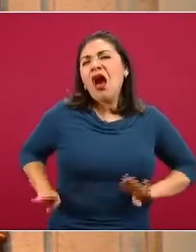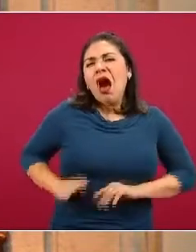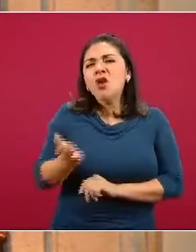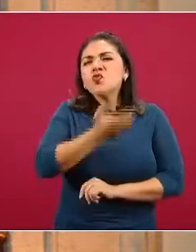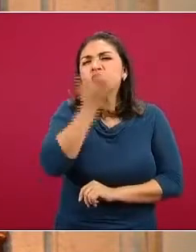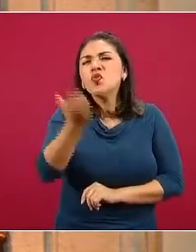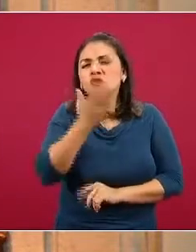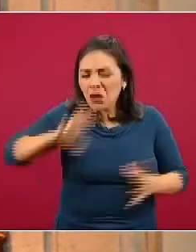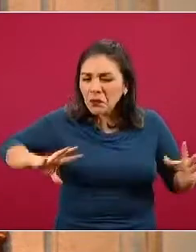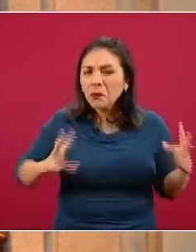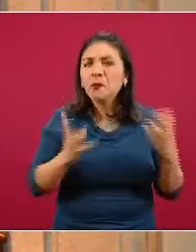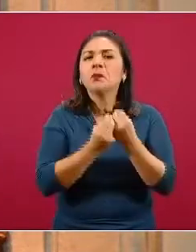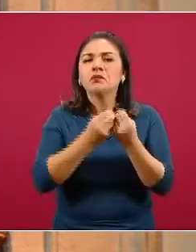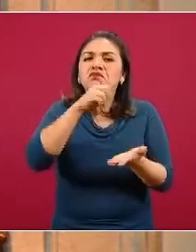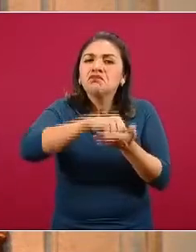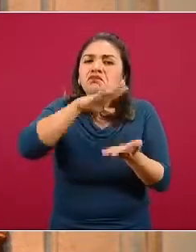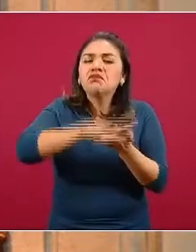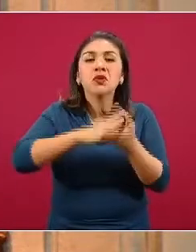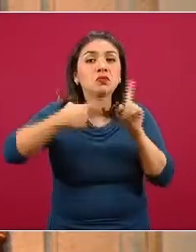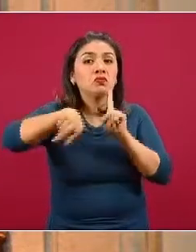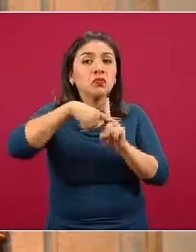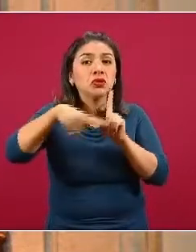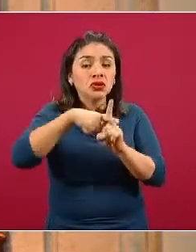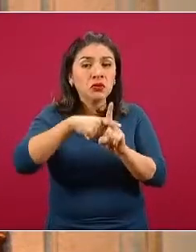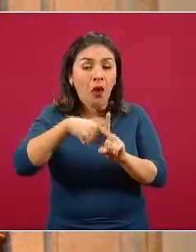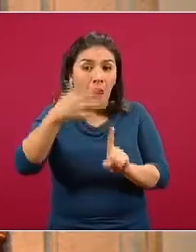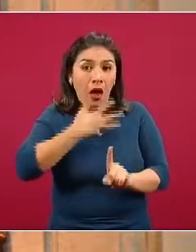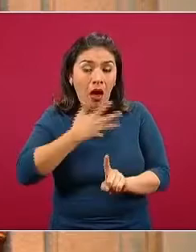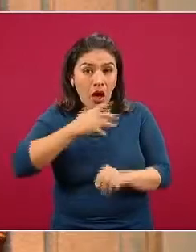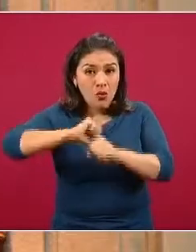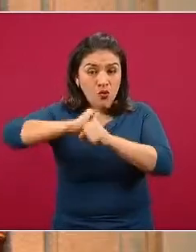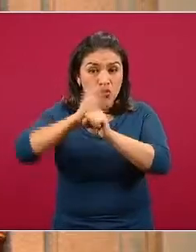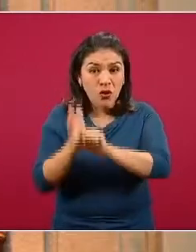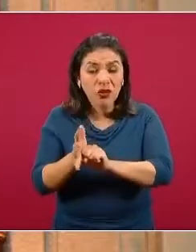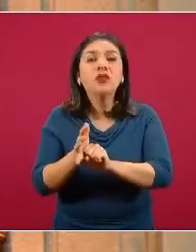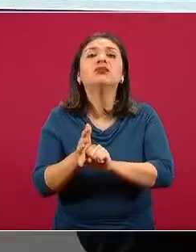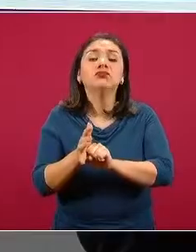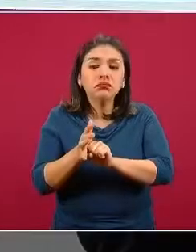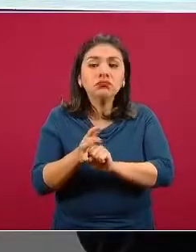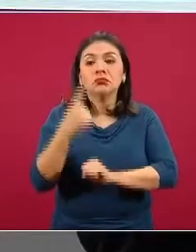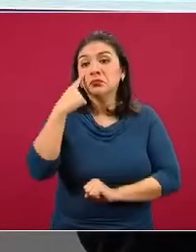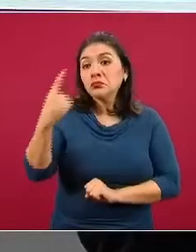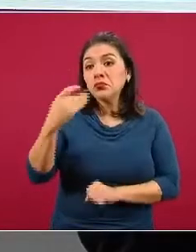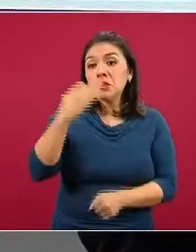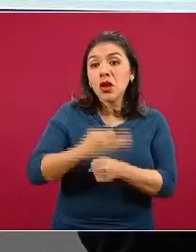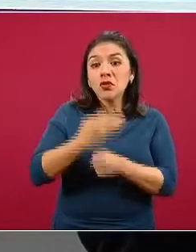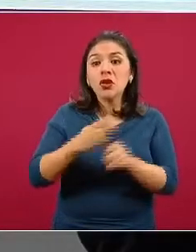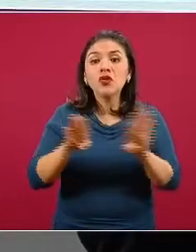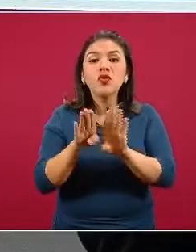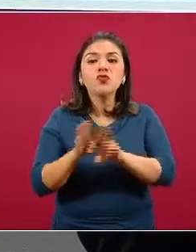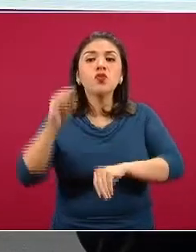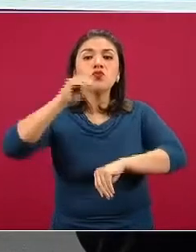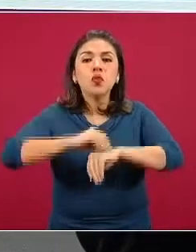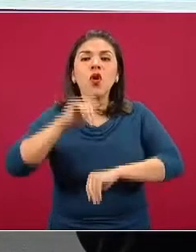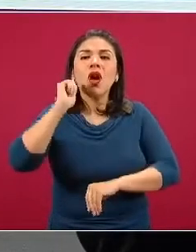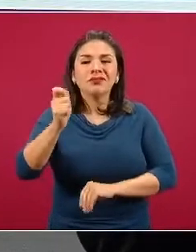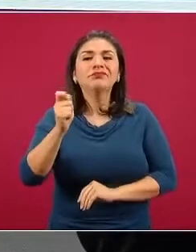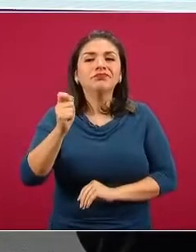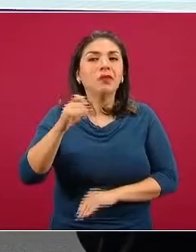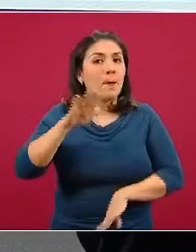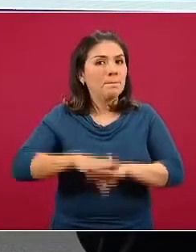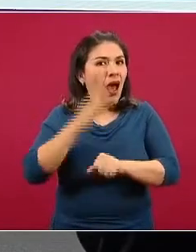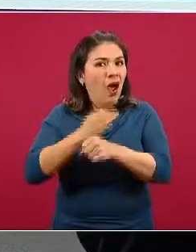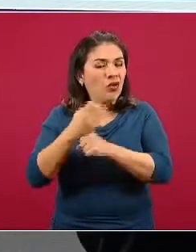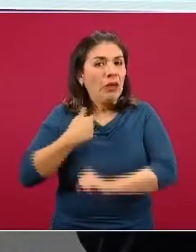veíamos que habían sido clasificados como casos de COVID-19. Vemos el comportamiento, que es la parte que más